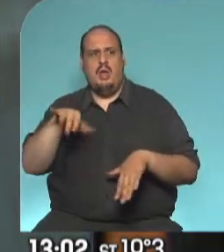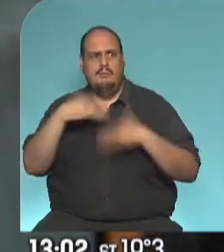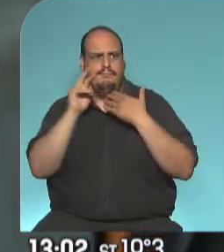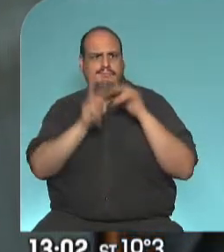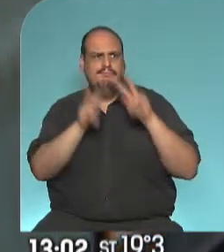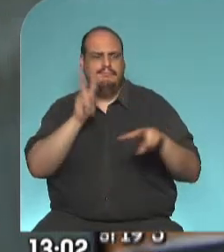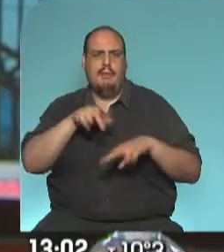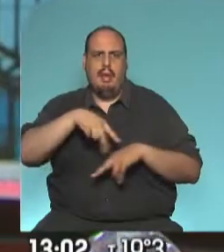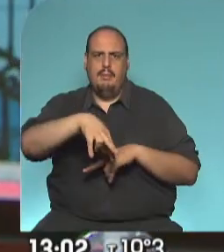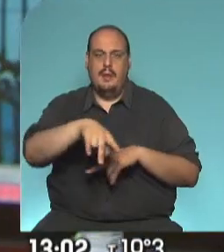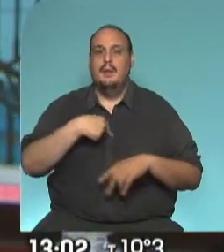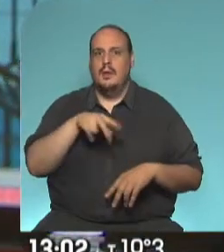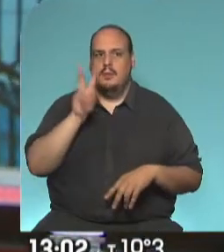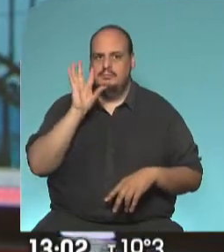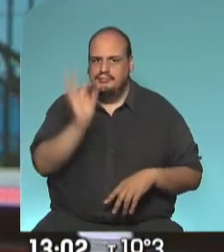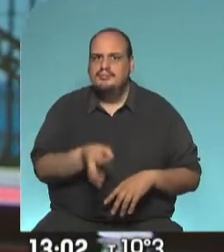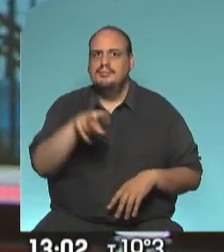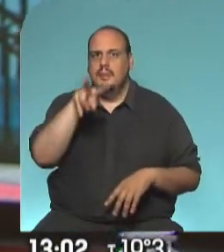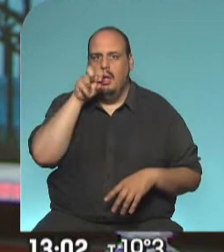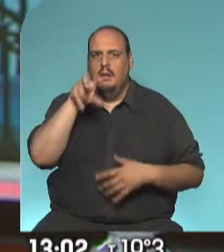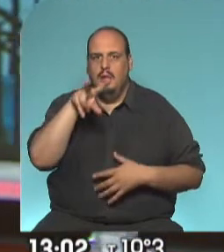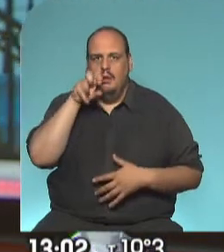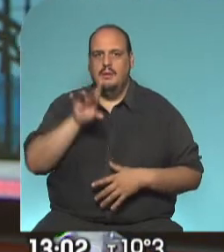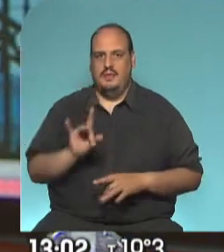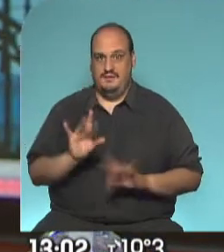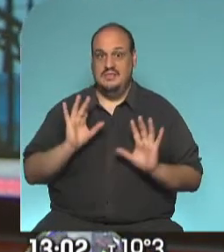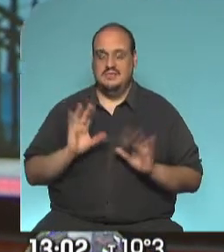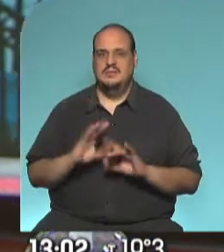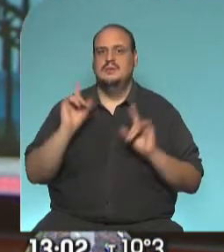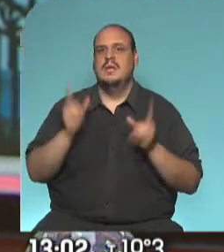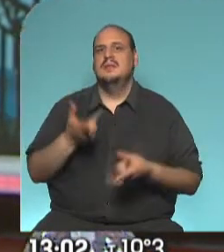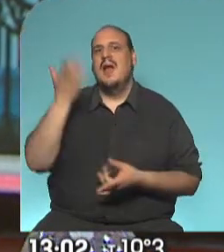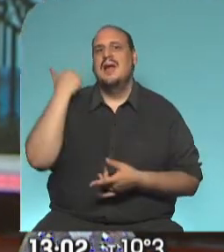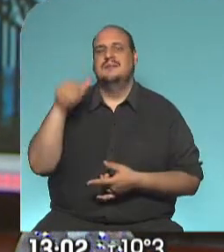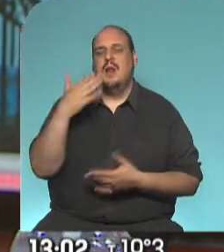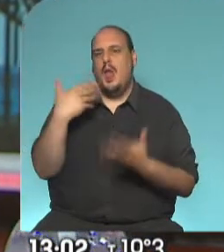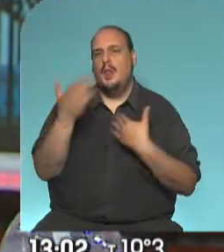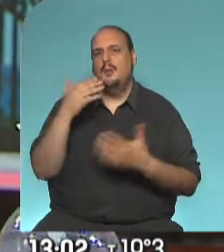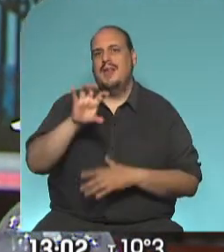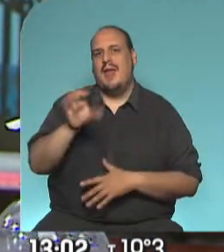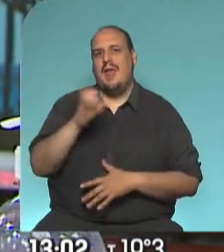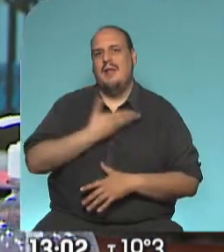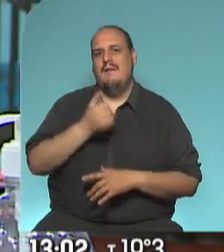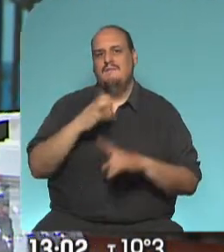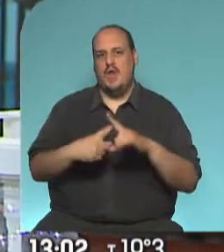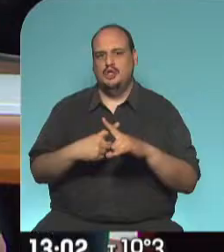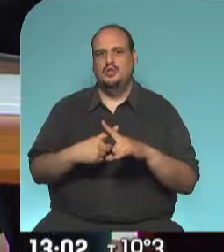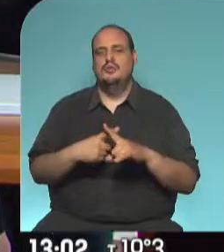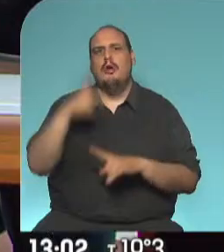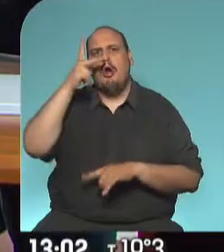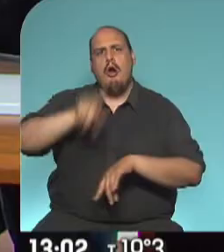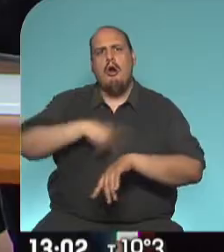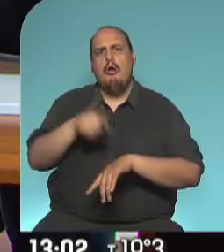agitado también, se lo veía respirando agitado, ¿no? ¿Sabés, José, que ayer en una entrevista que dio a Fox dijo justamente que llevaba 8 horas sin tomar ningún tipo